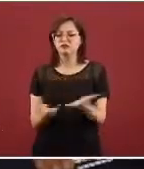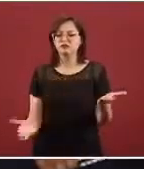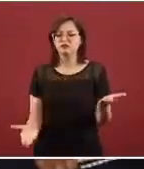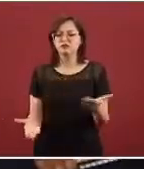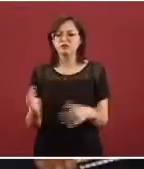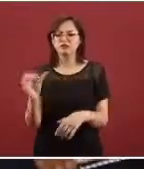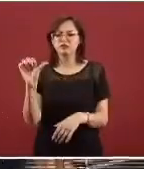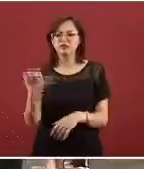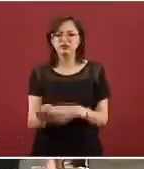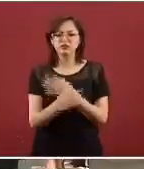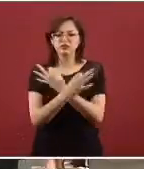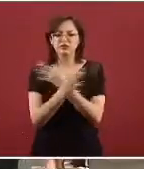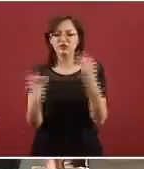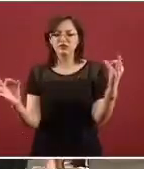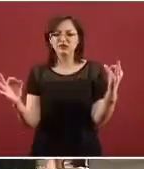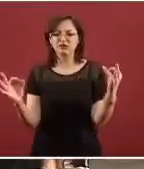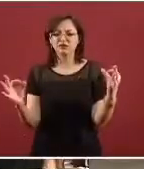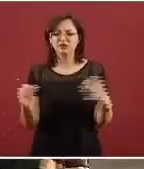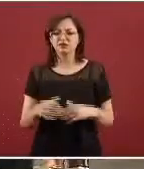anunciado esta noche? Gracias.